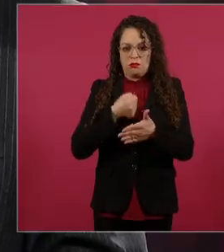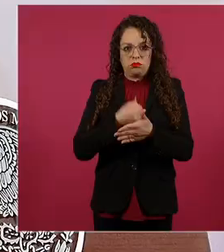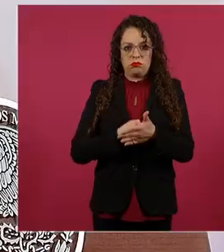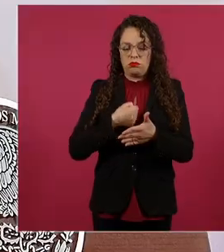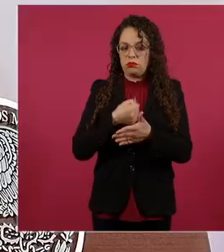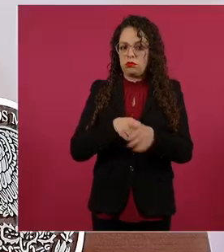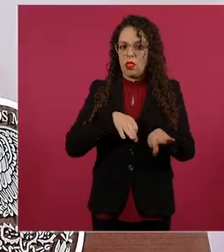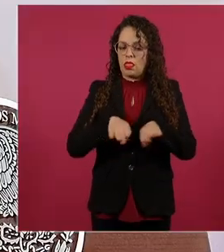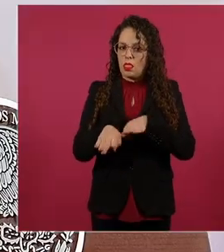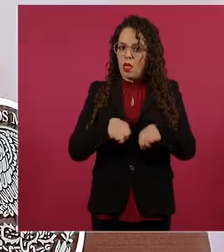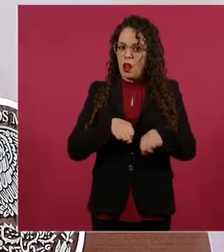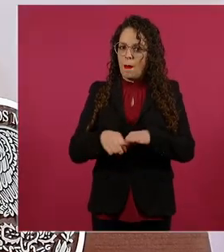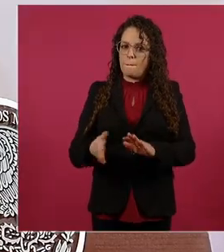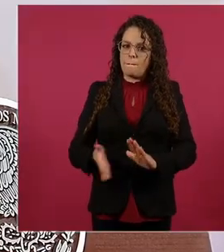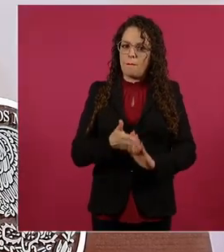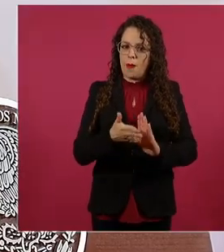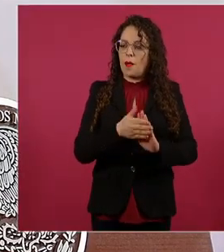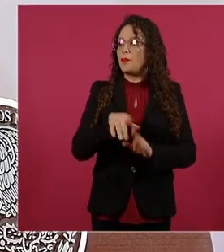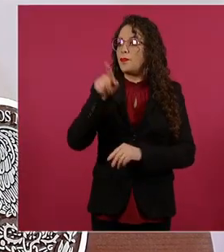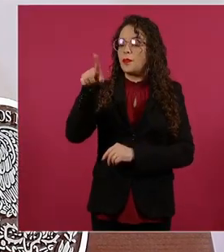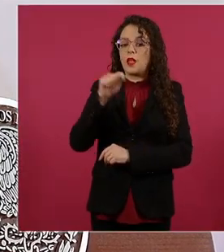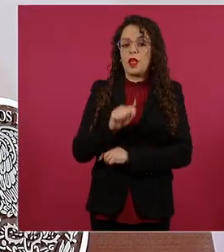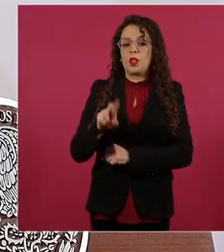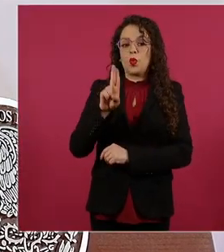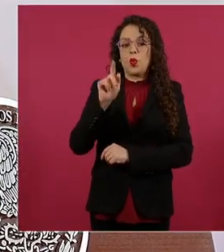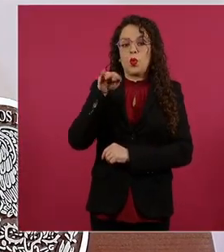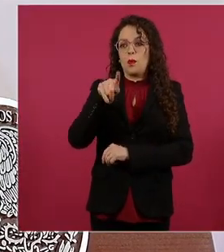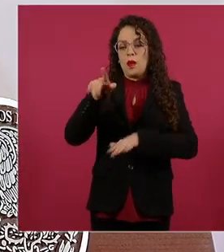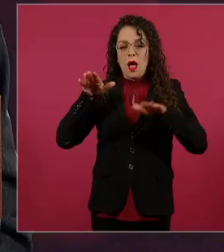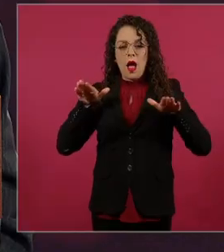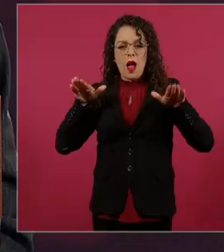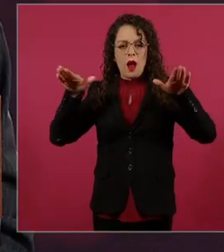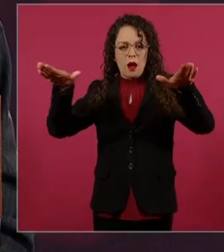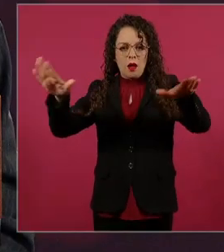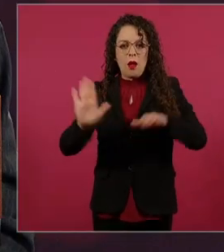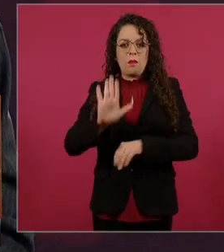creo que cerró un día o dos